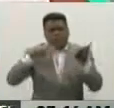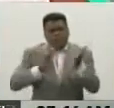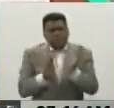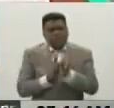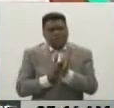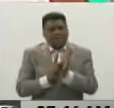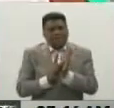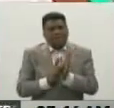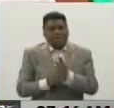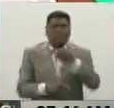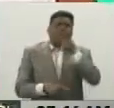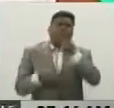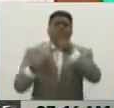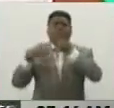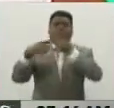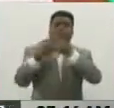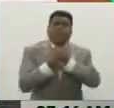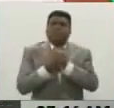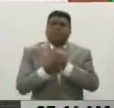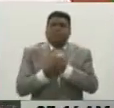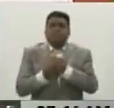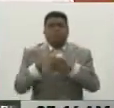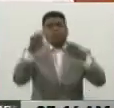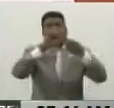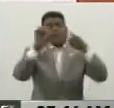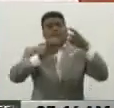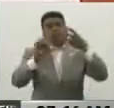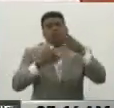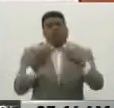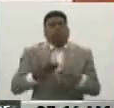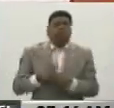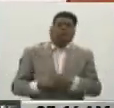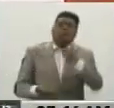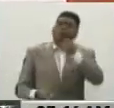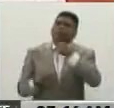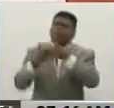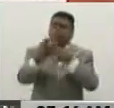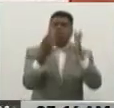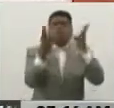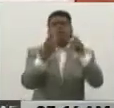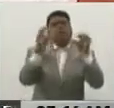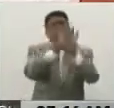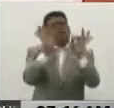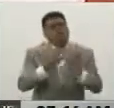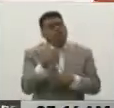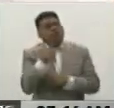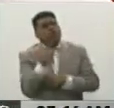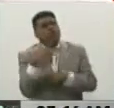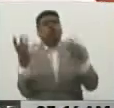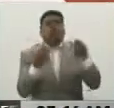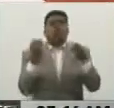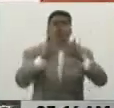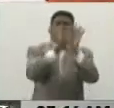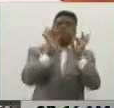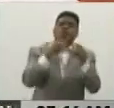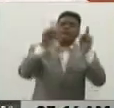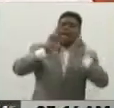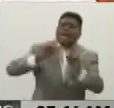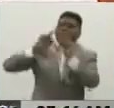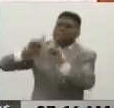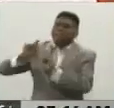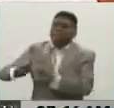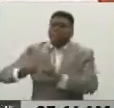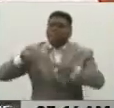el viernes, y ella le da unos elementos bien interesantes a los compañeros. Decía, bueno, ¿cuál es la metodología? Decíamos todo, que vamos a aplicar para